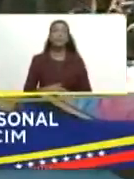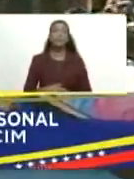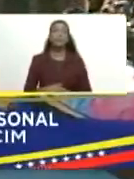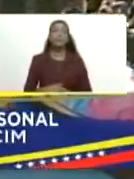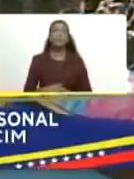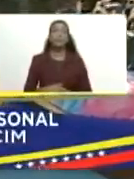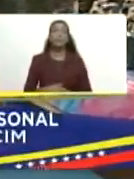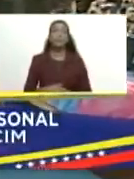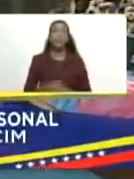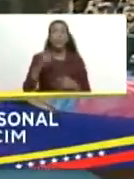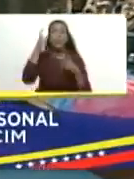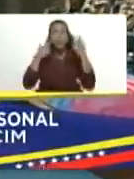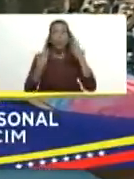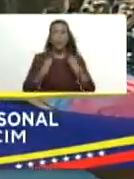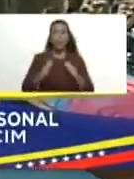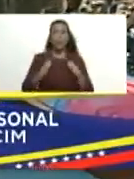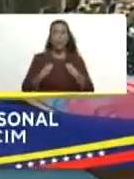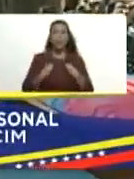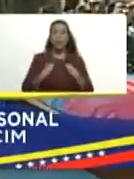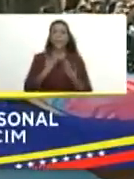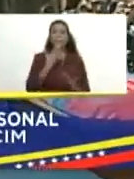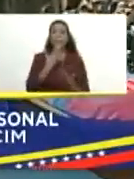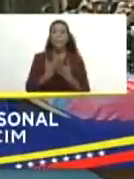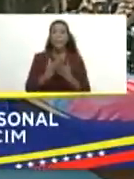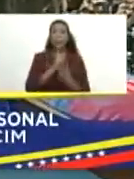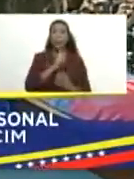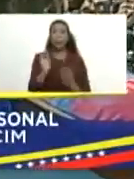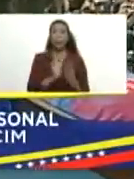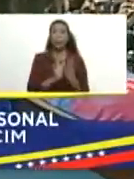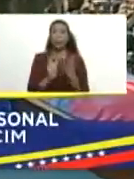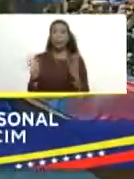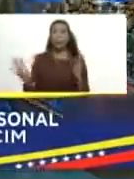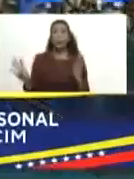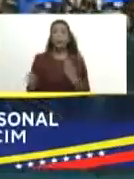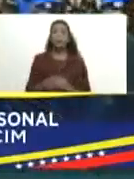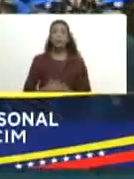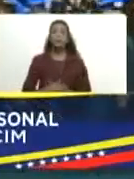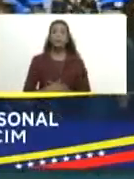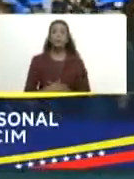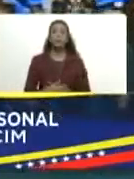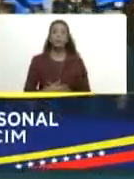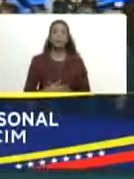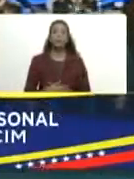¡Chávez vive! Mi comandante jefe, permiso a retirarme. ¡A la izquierda!